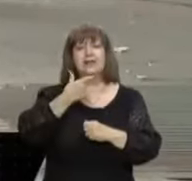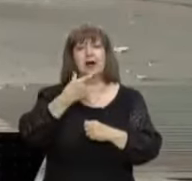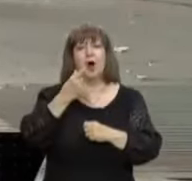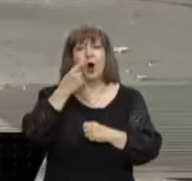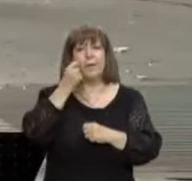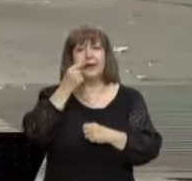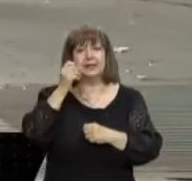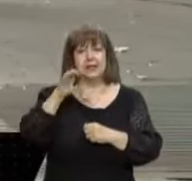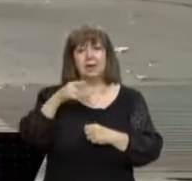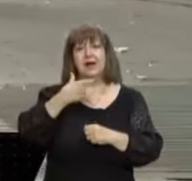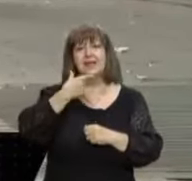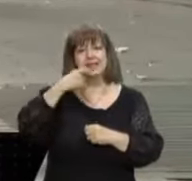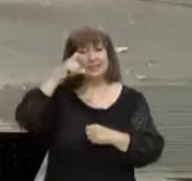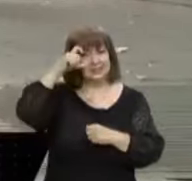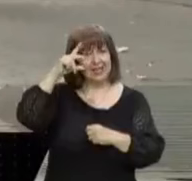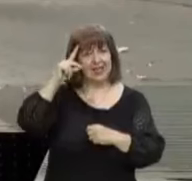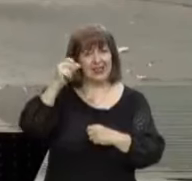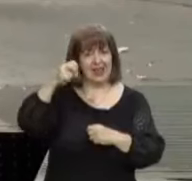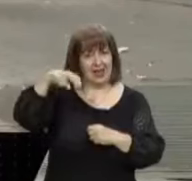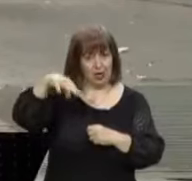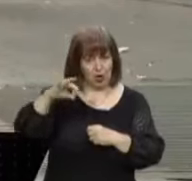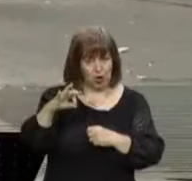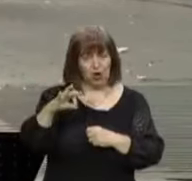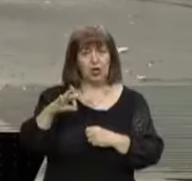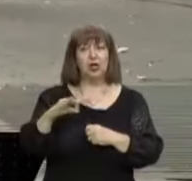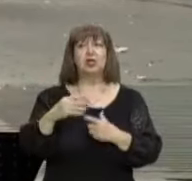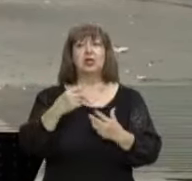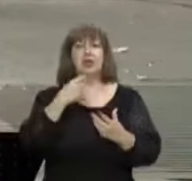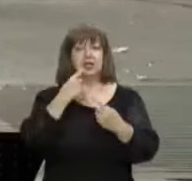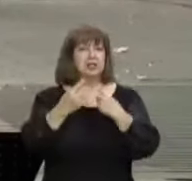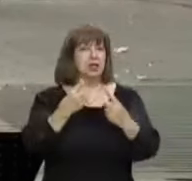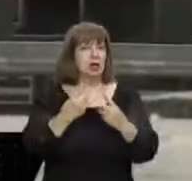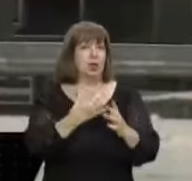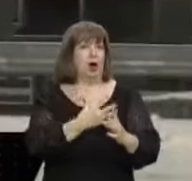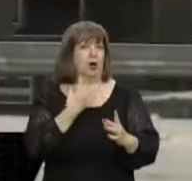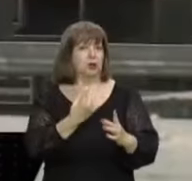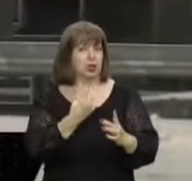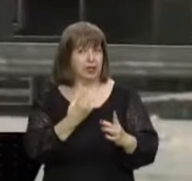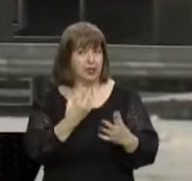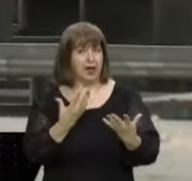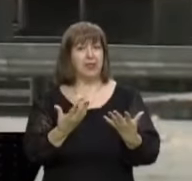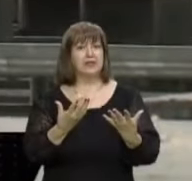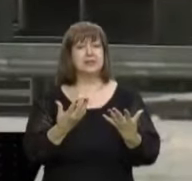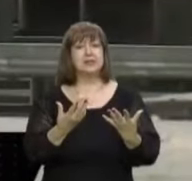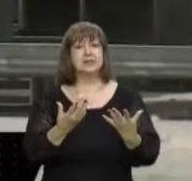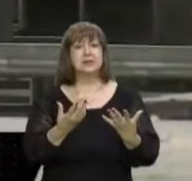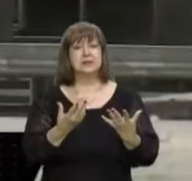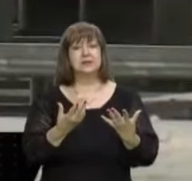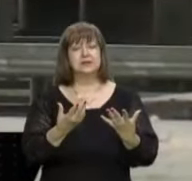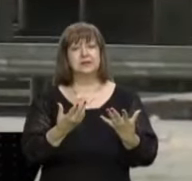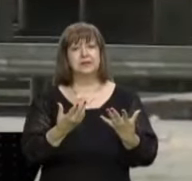se produce o no, si hay manifestación o no, y si las autoridades, incluida